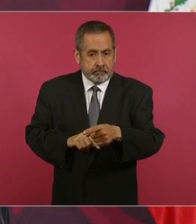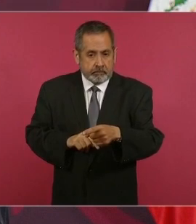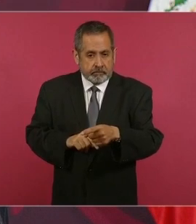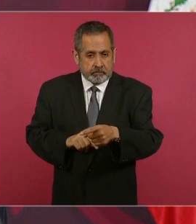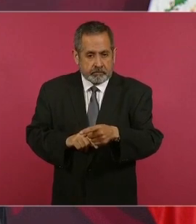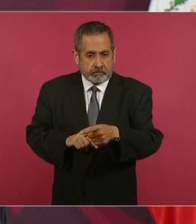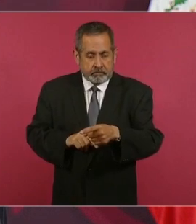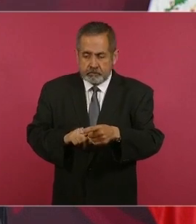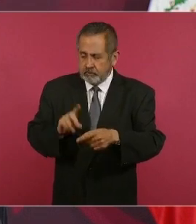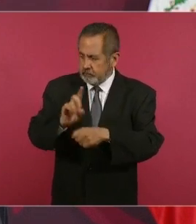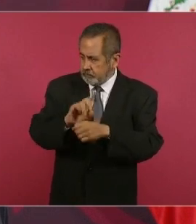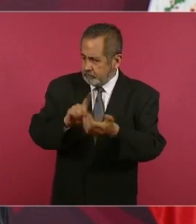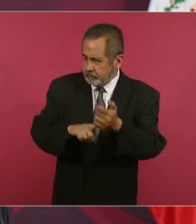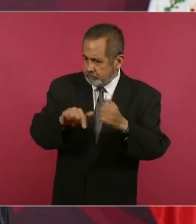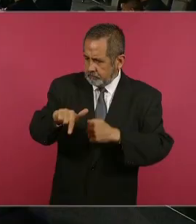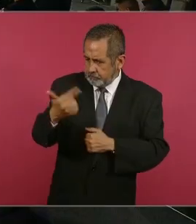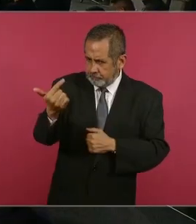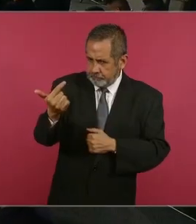entonces el 12,